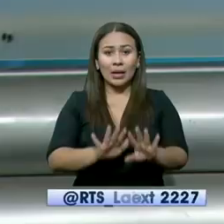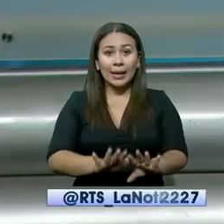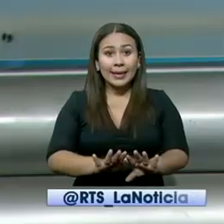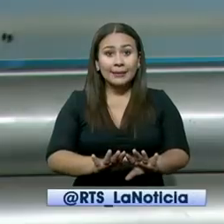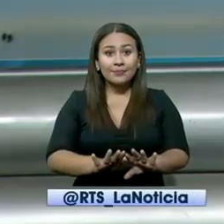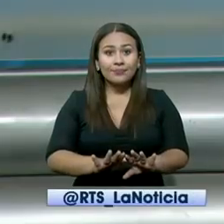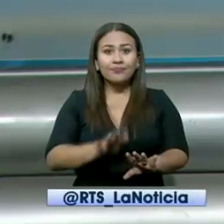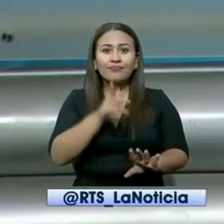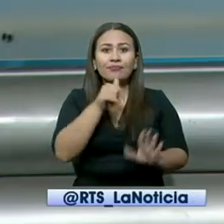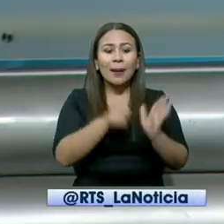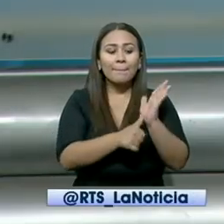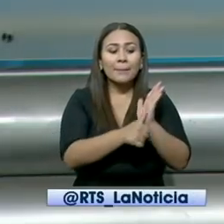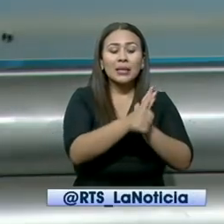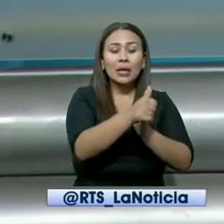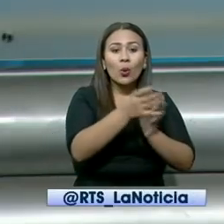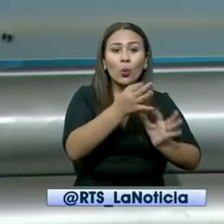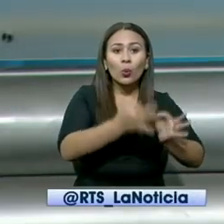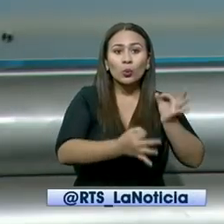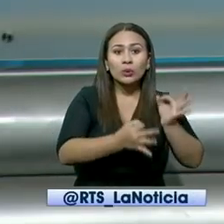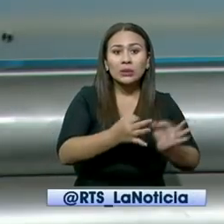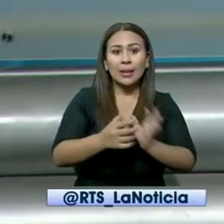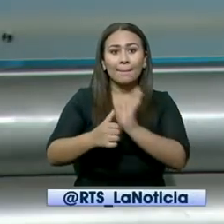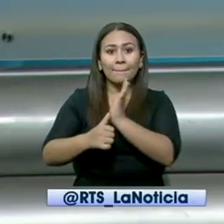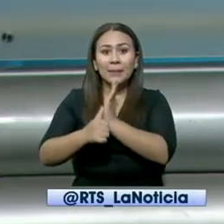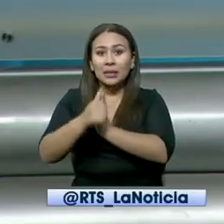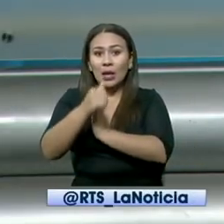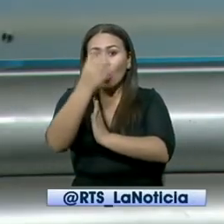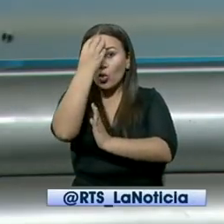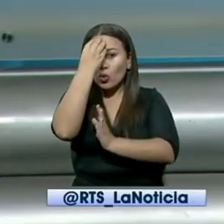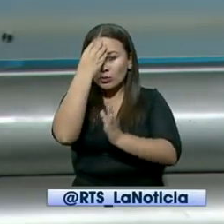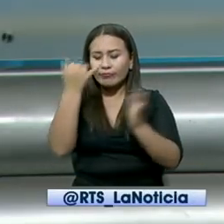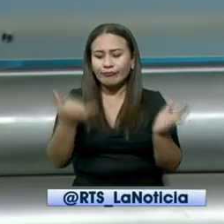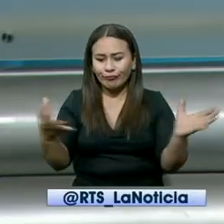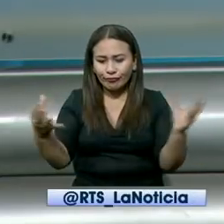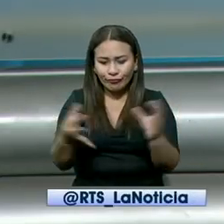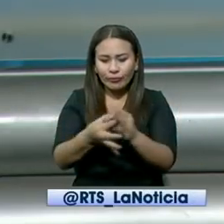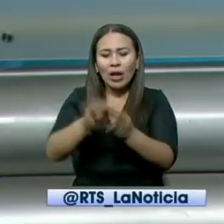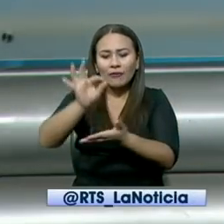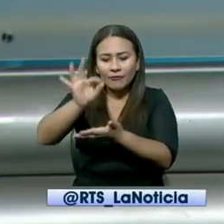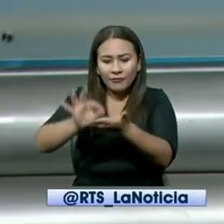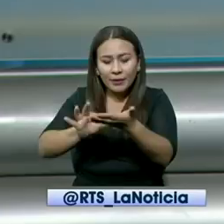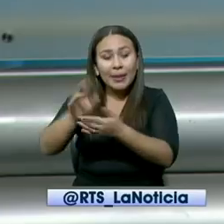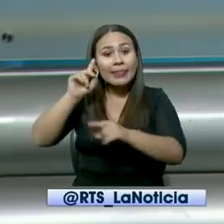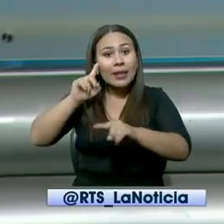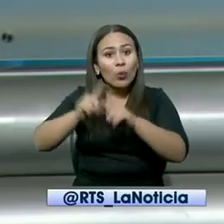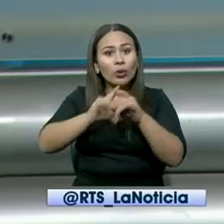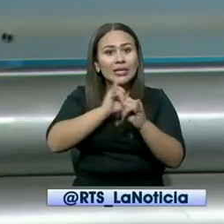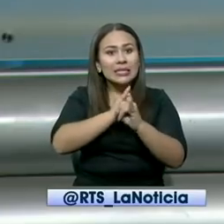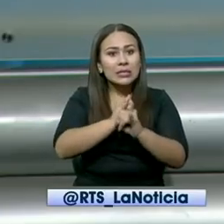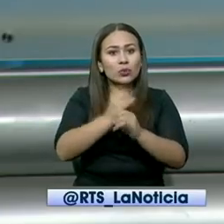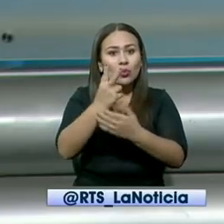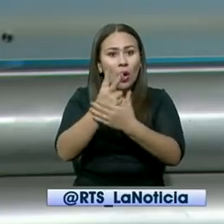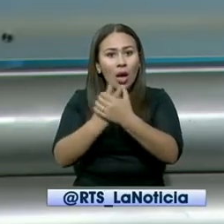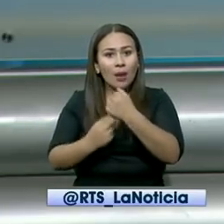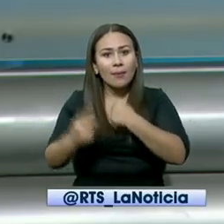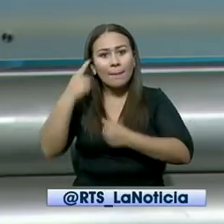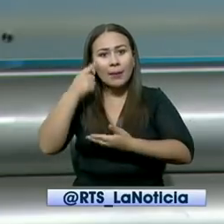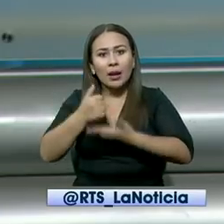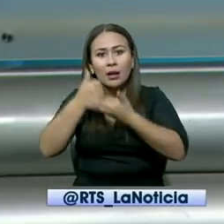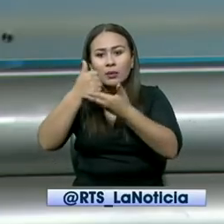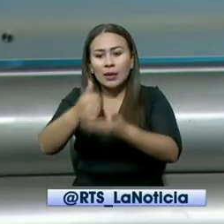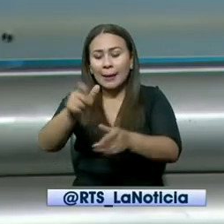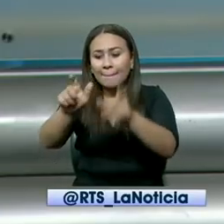Los ministerios de Justicia y de Educación firmaron un convenio de cooperación interinstitucional en favor de las víctimas de